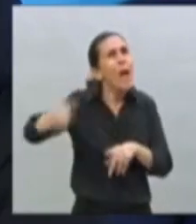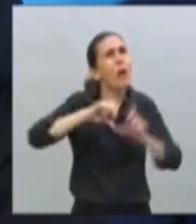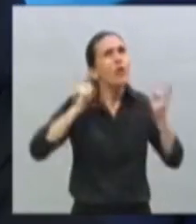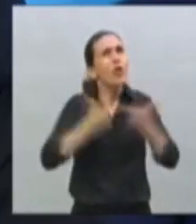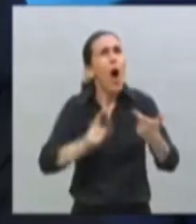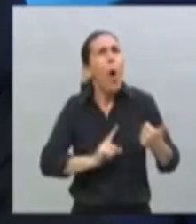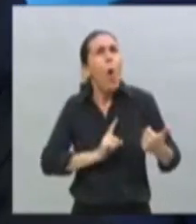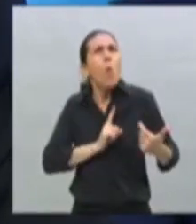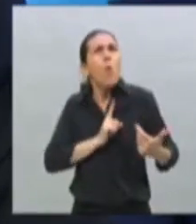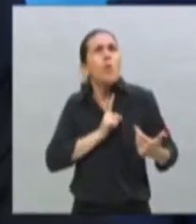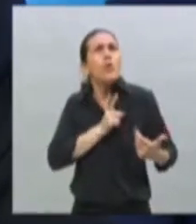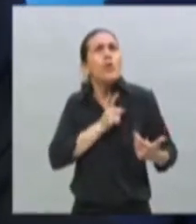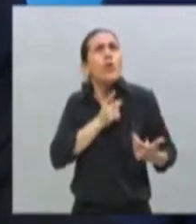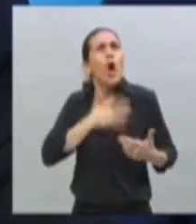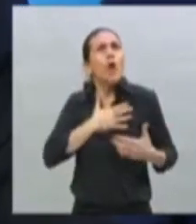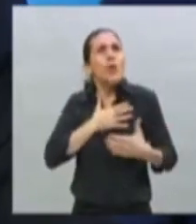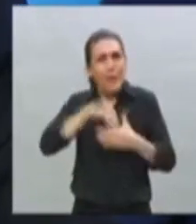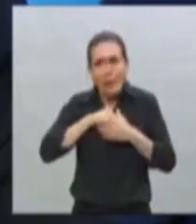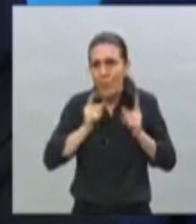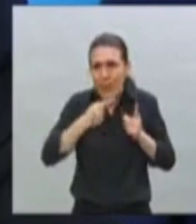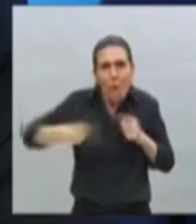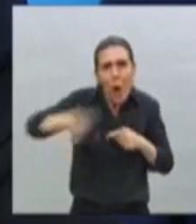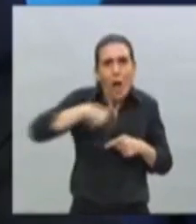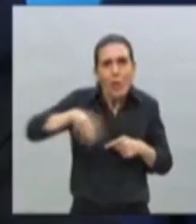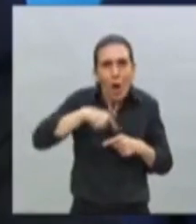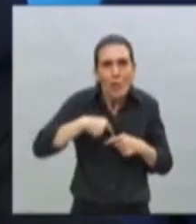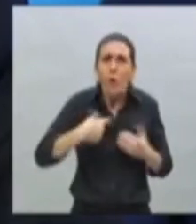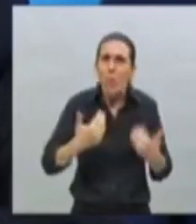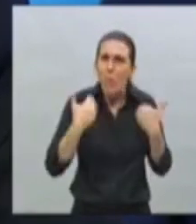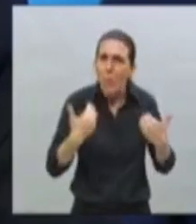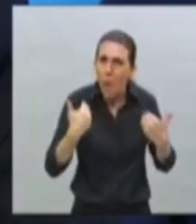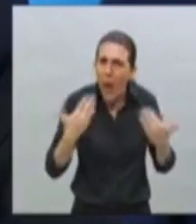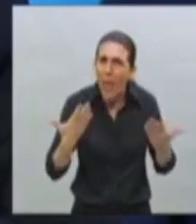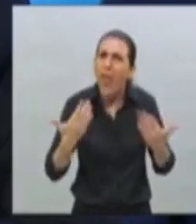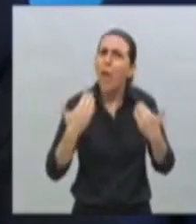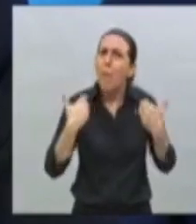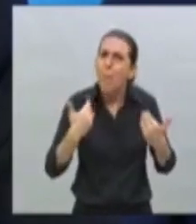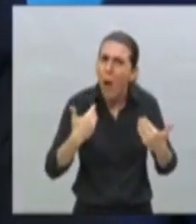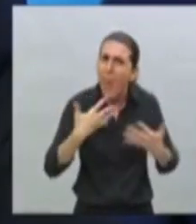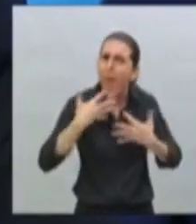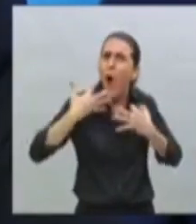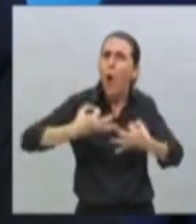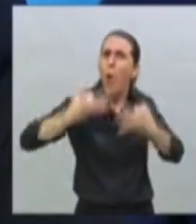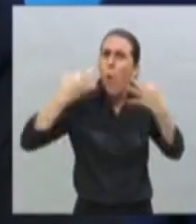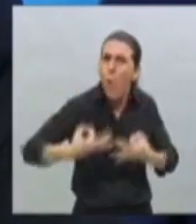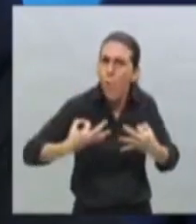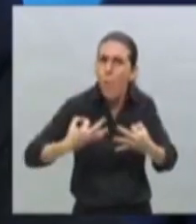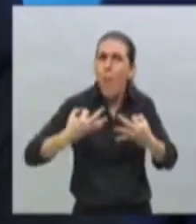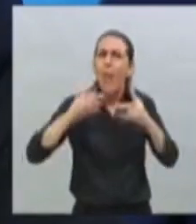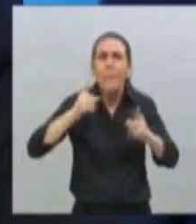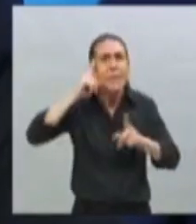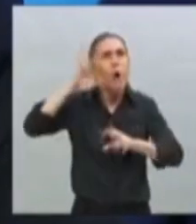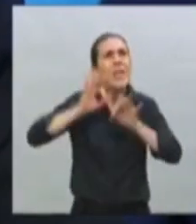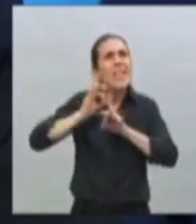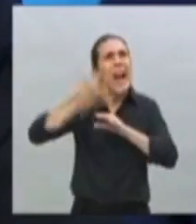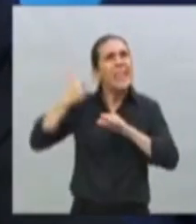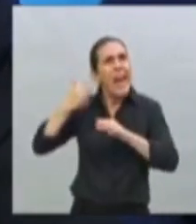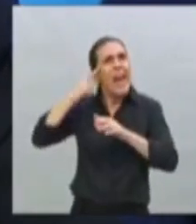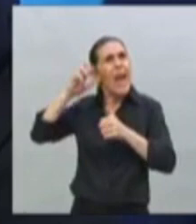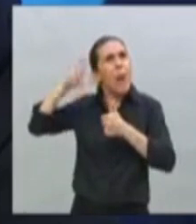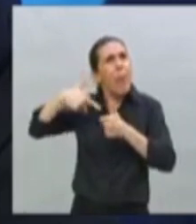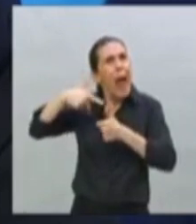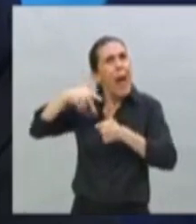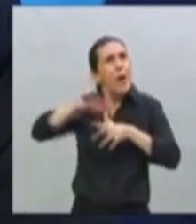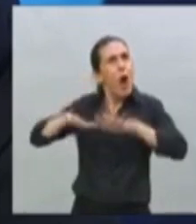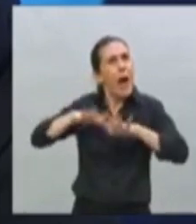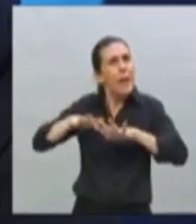de nosotros mismos. Hemos podido acatar un criterio lógico sanitario que lo que hizo